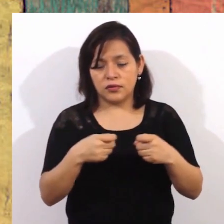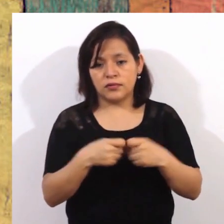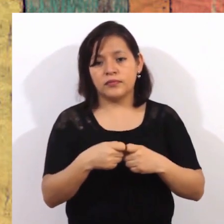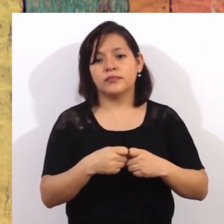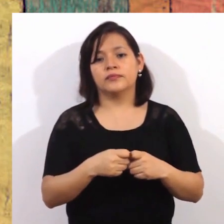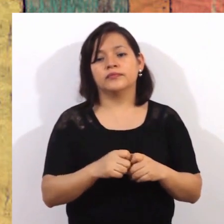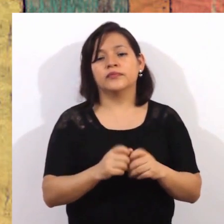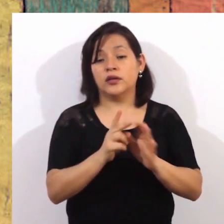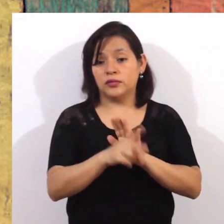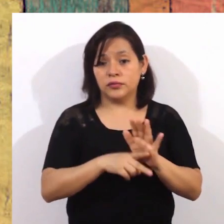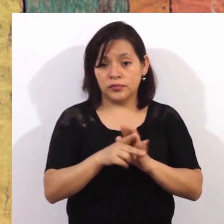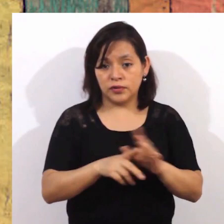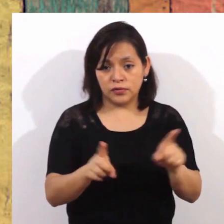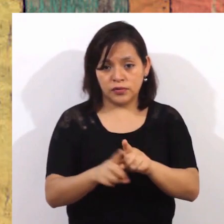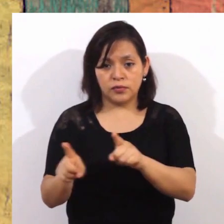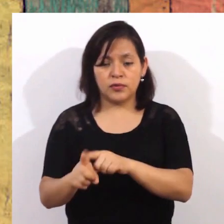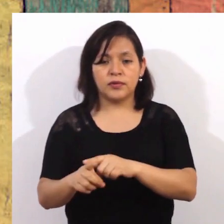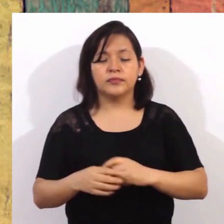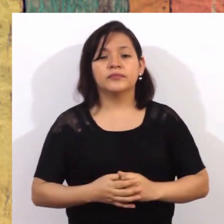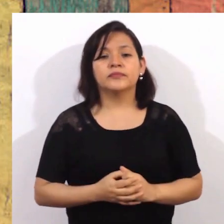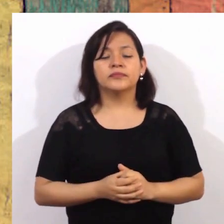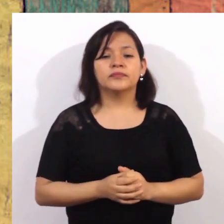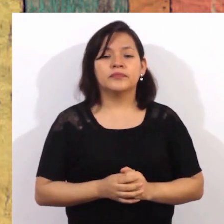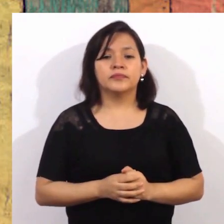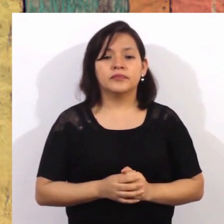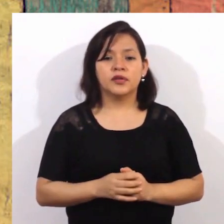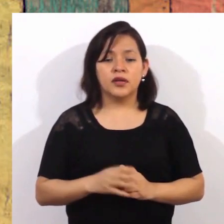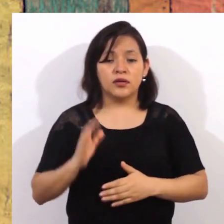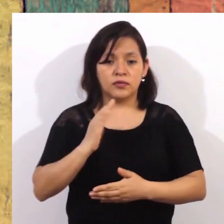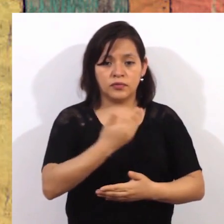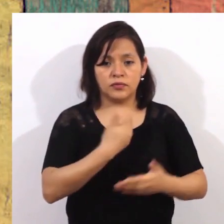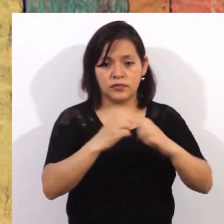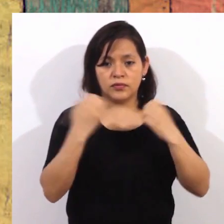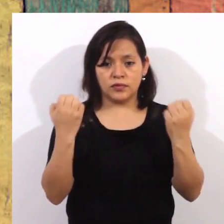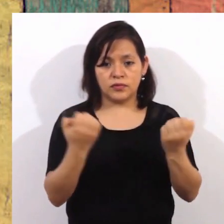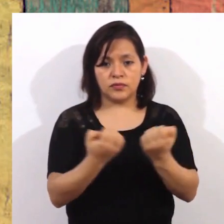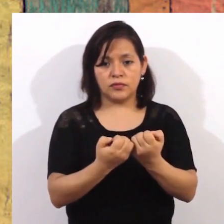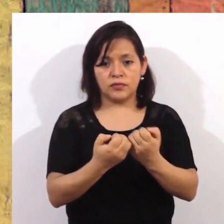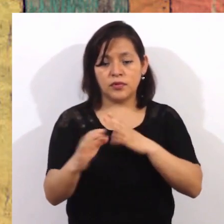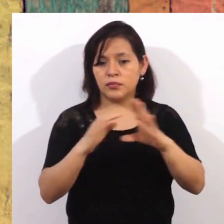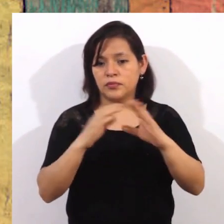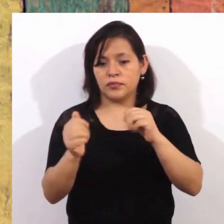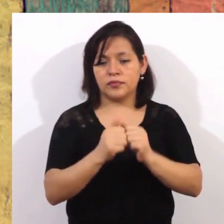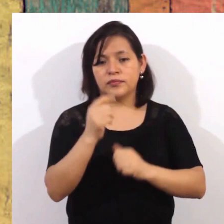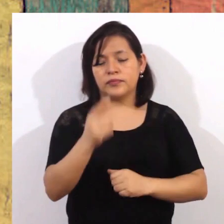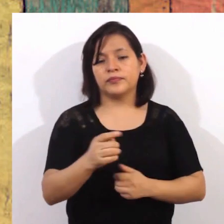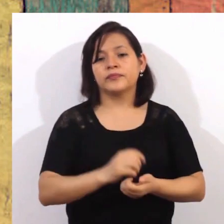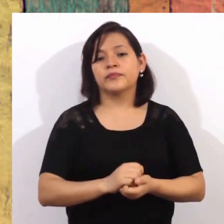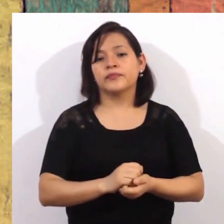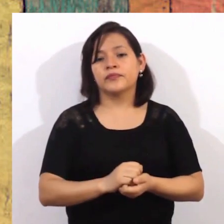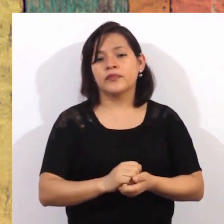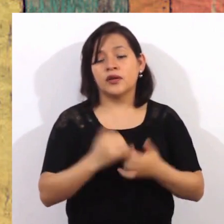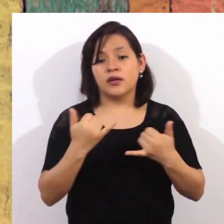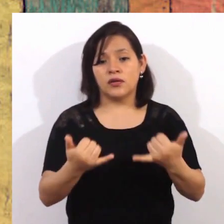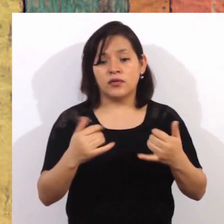o YouTube, o también puedes dejarnos un comentario en este video y nuestro equipo se pondrá en contacto contigo. Queridos